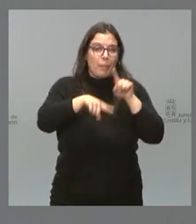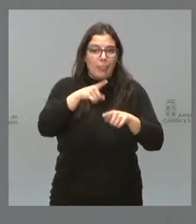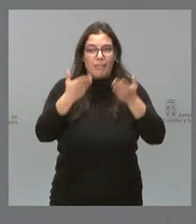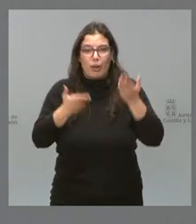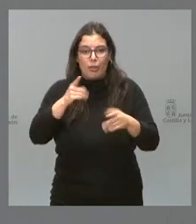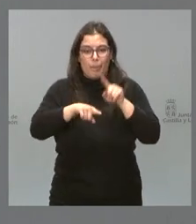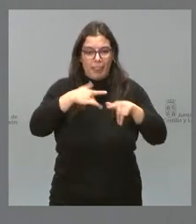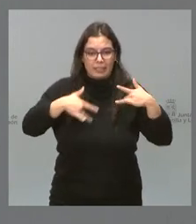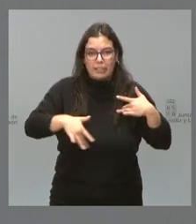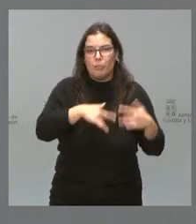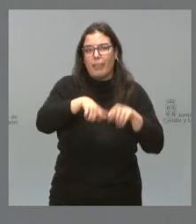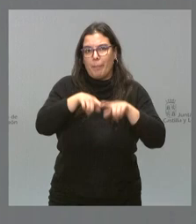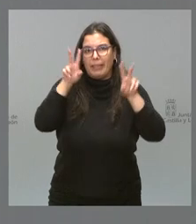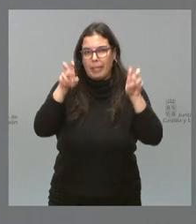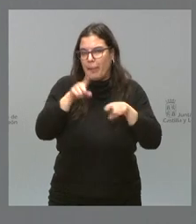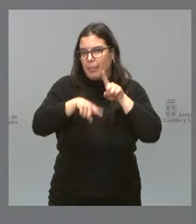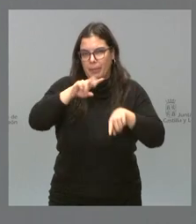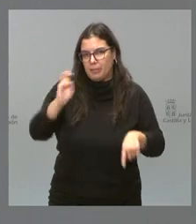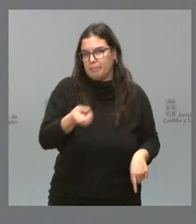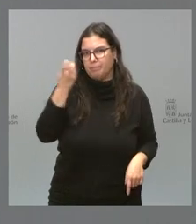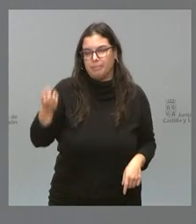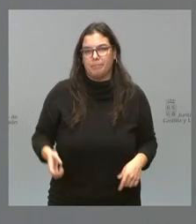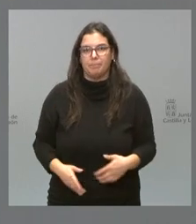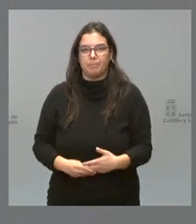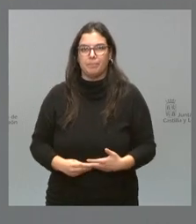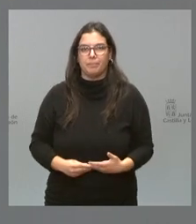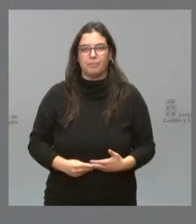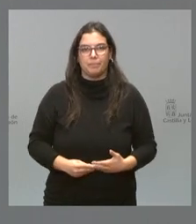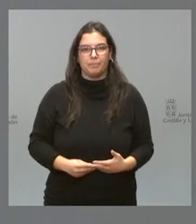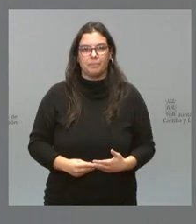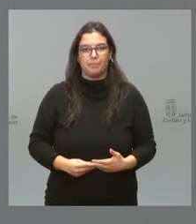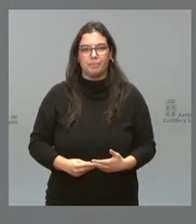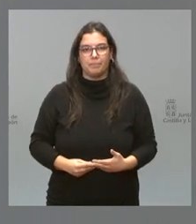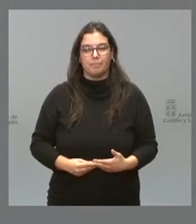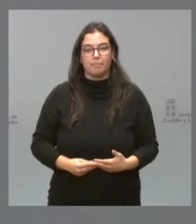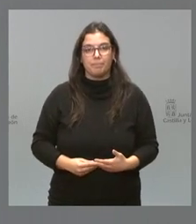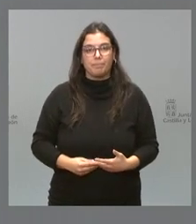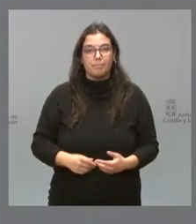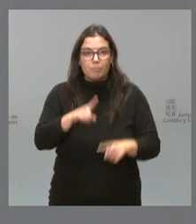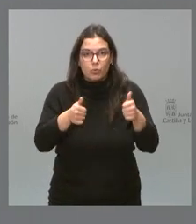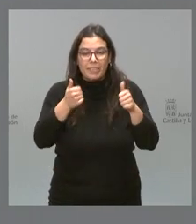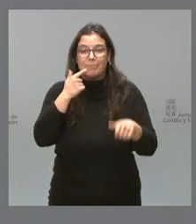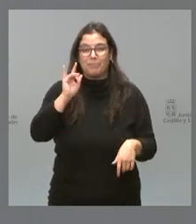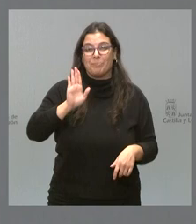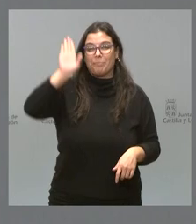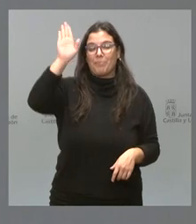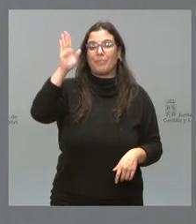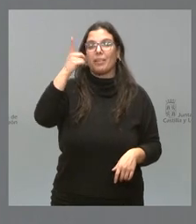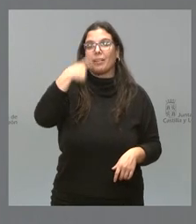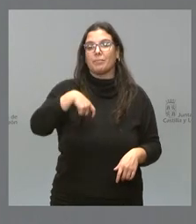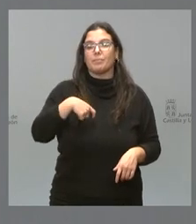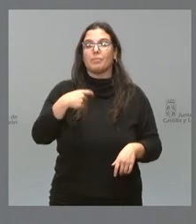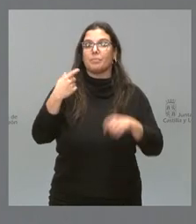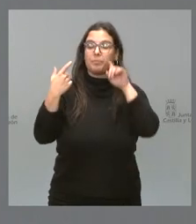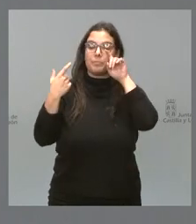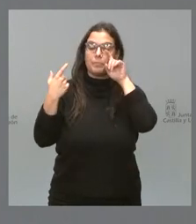pues tienen un asunto más grave que corresponde una atención más rápida pregunta más sí se me había pasado preguntarle por una